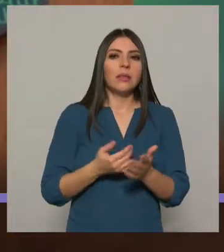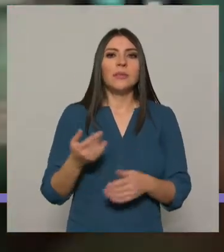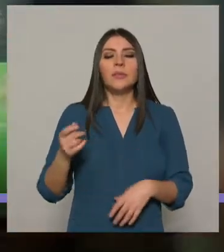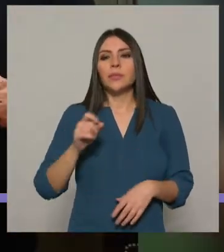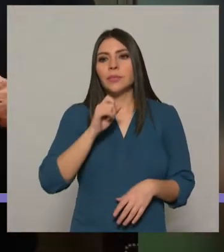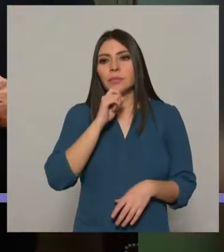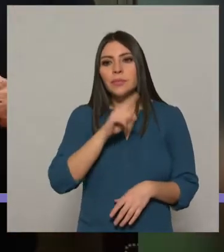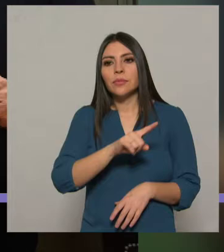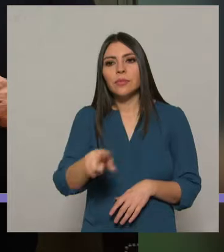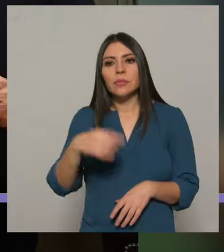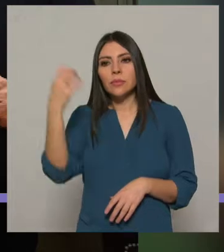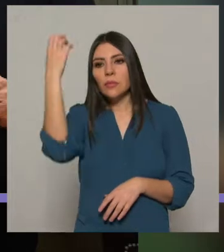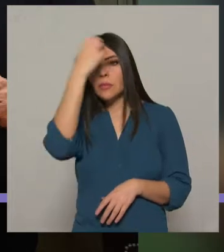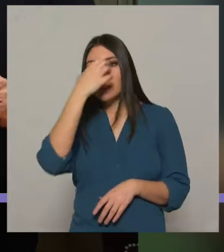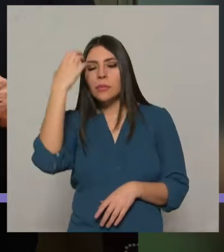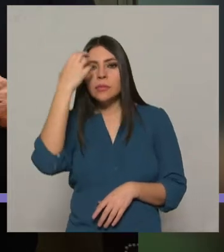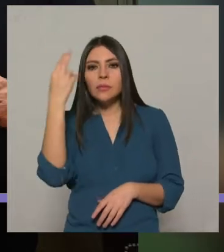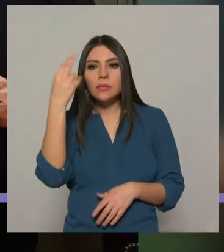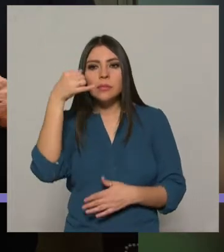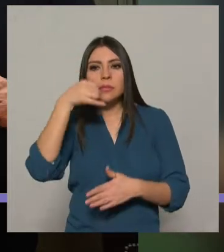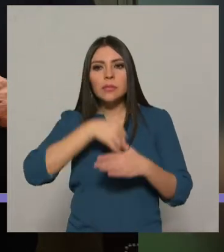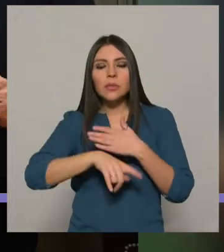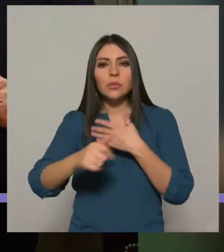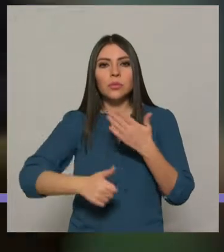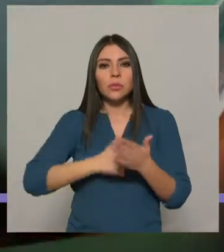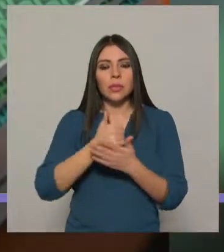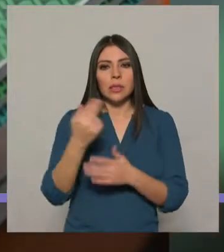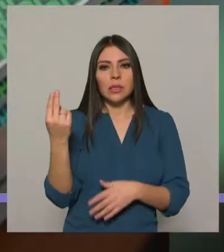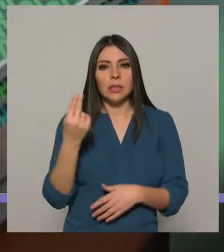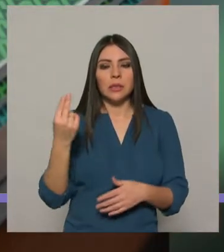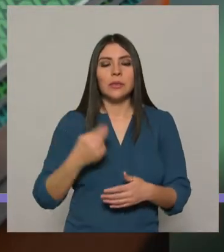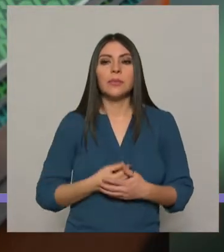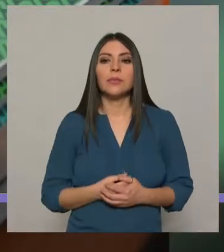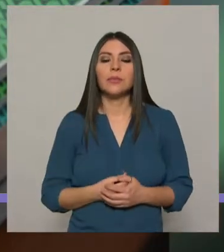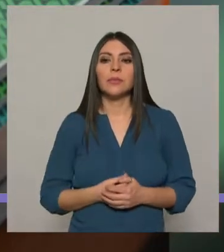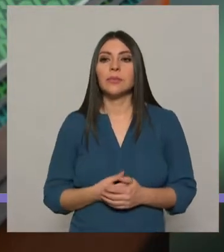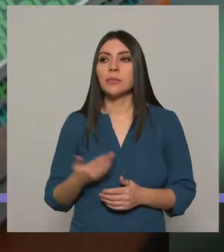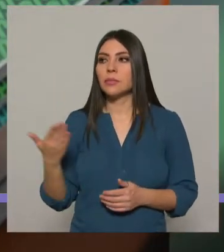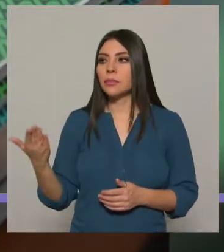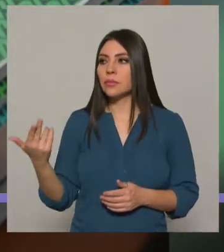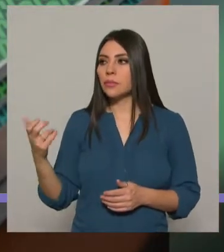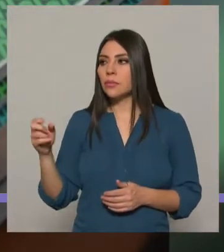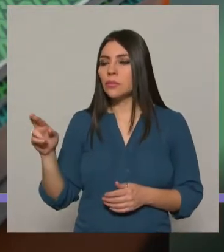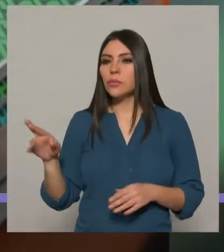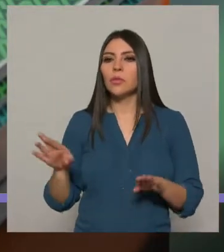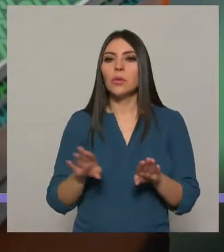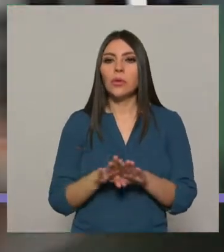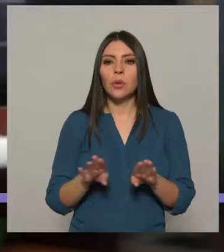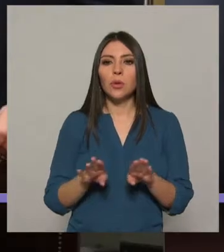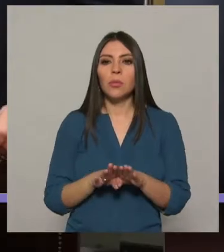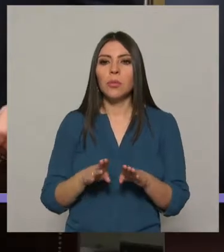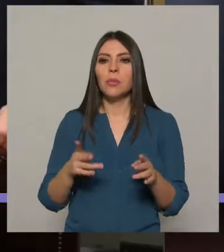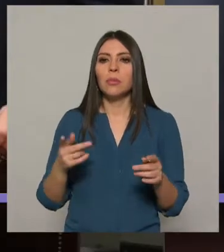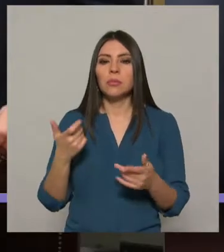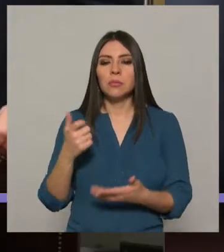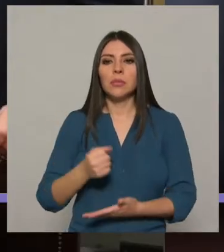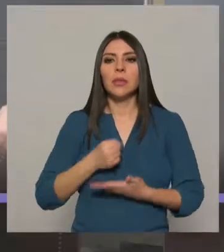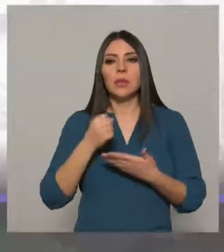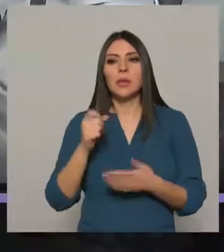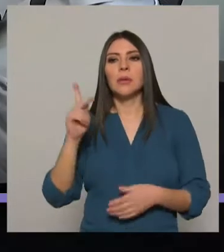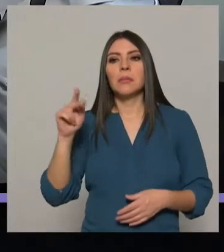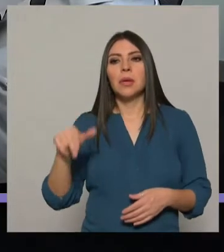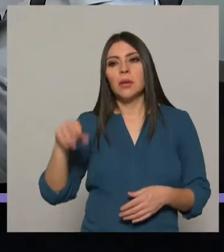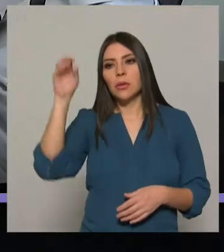de análisis que esta ciudad requiere. Héctor Barrera, ¿cómo va a quedar el presupuesto y cuál es la postura del Partido Acción Nacional? Pues primero que